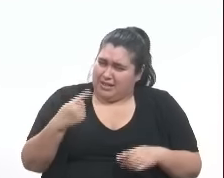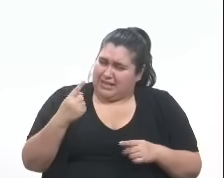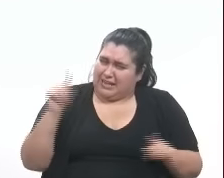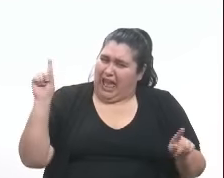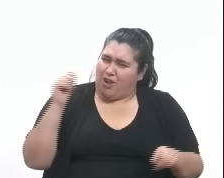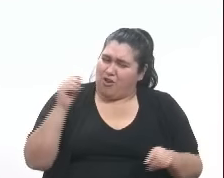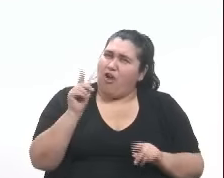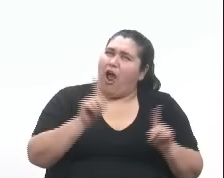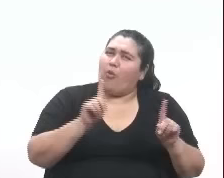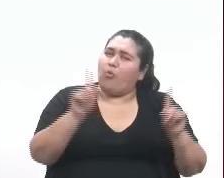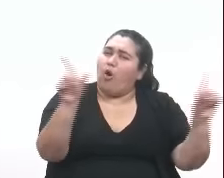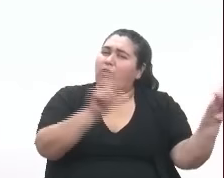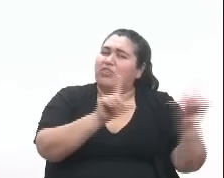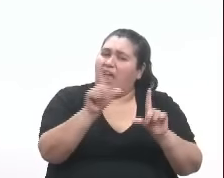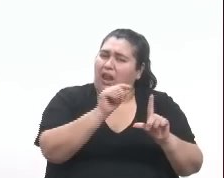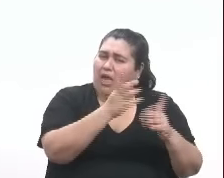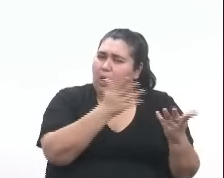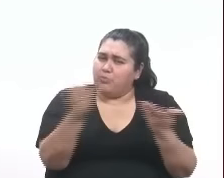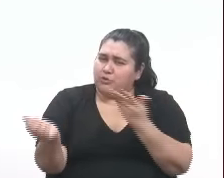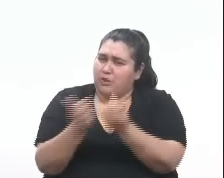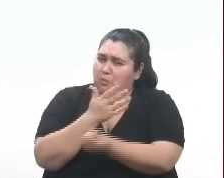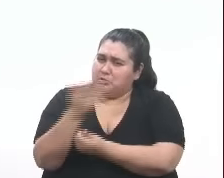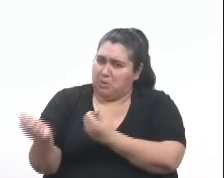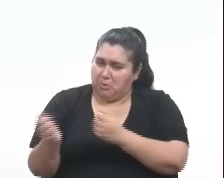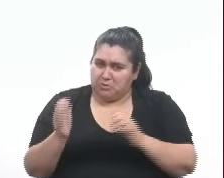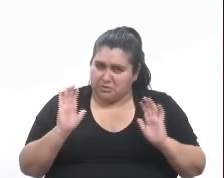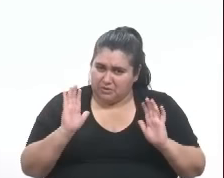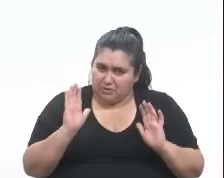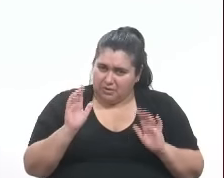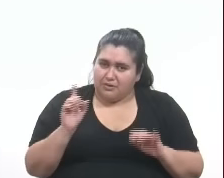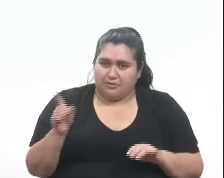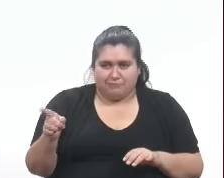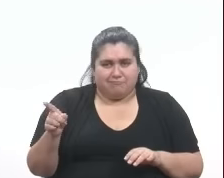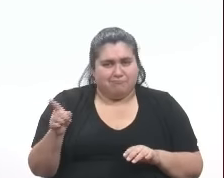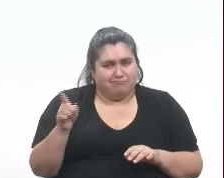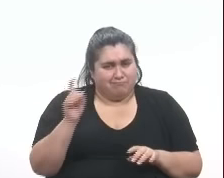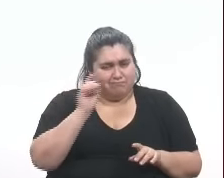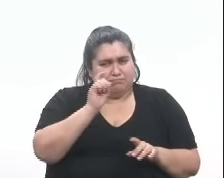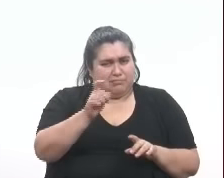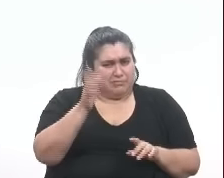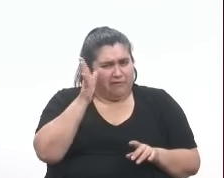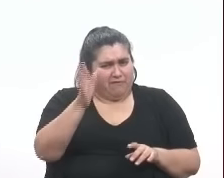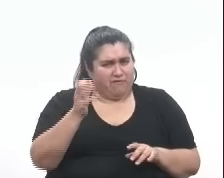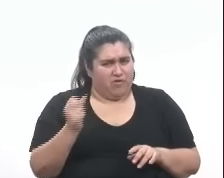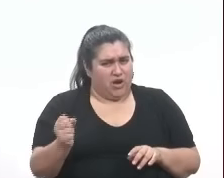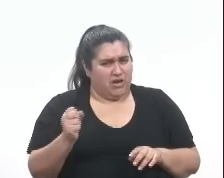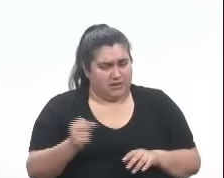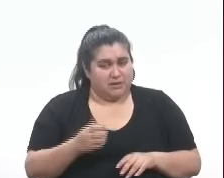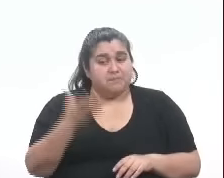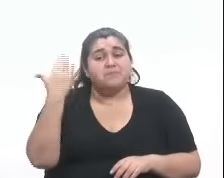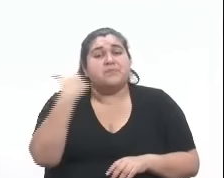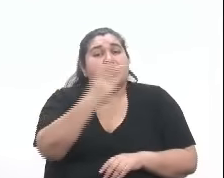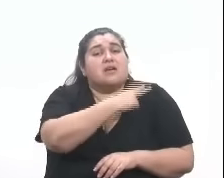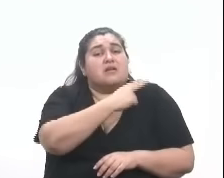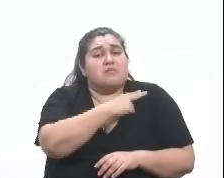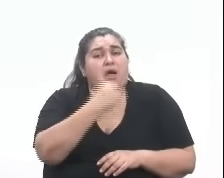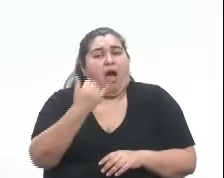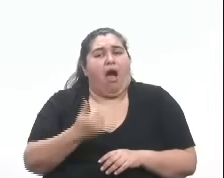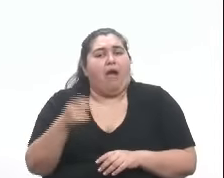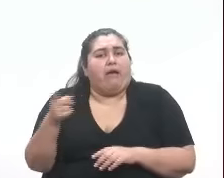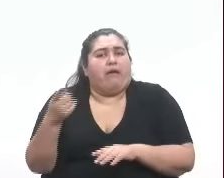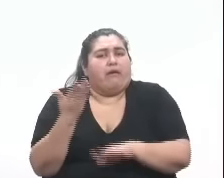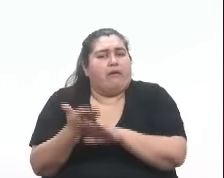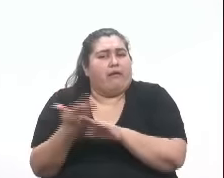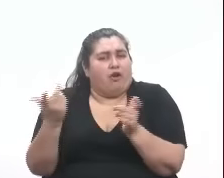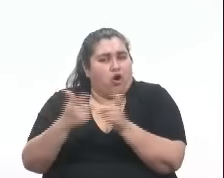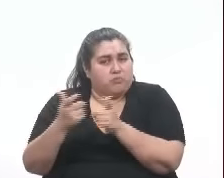¿no? Porque en definitiva es eso. Tienen impunidad. Anuncia al jefe de gabinete que tienen despacho. La